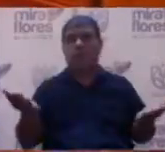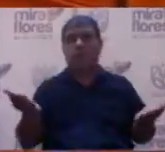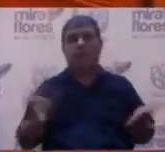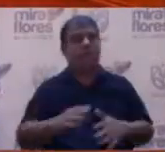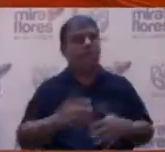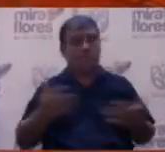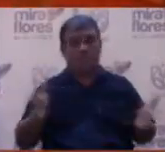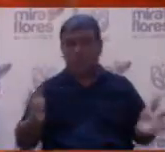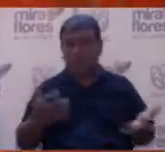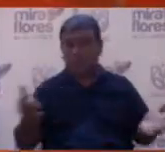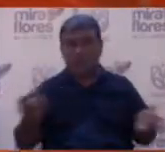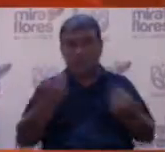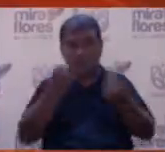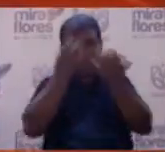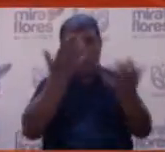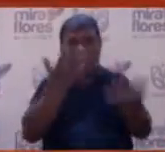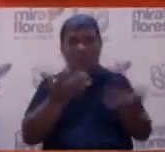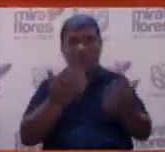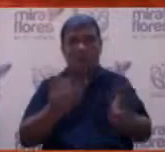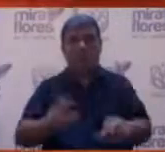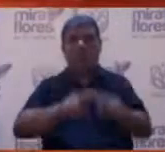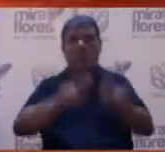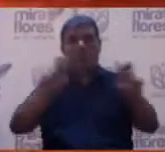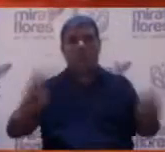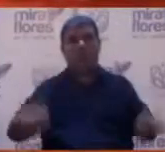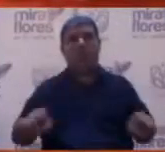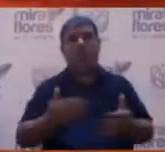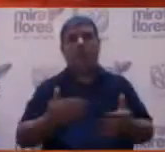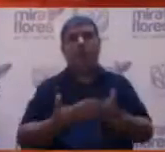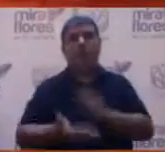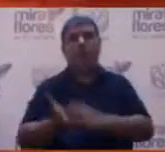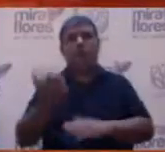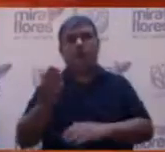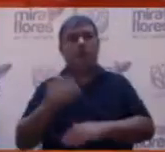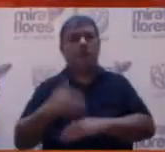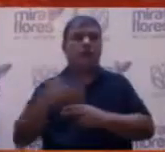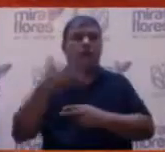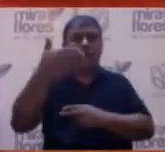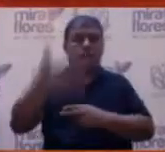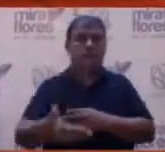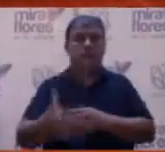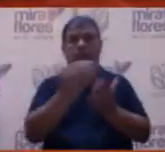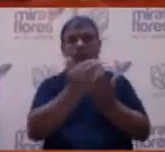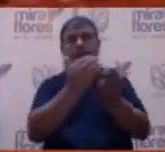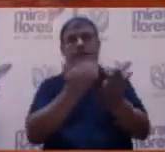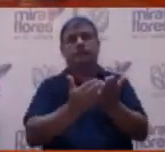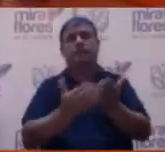No habiendo informes en mesa, vamos a la siguiente estación.